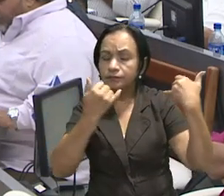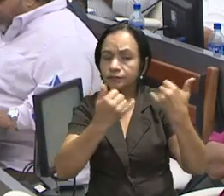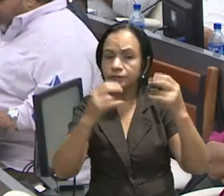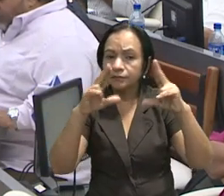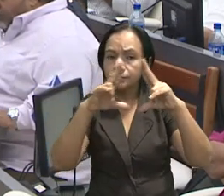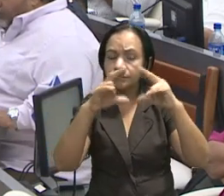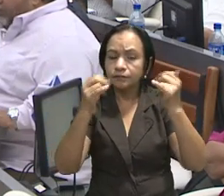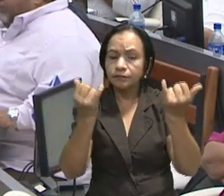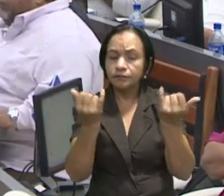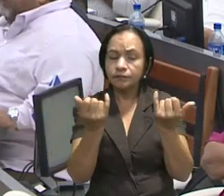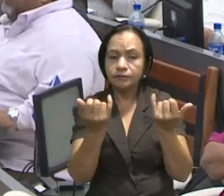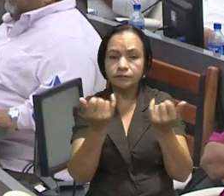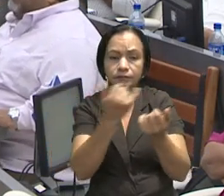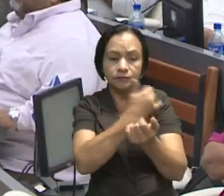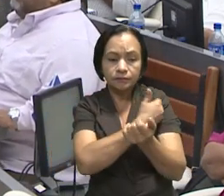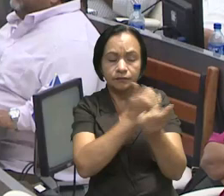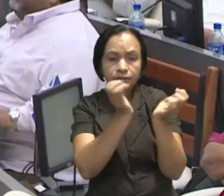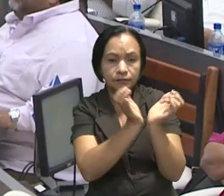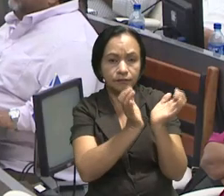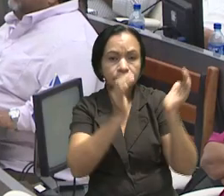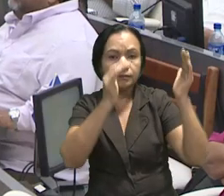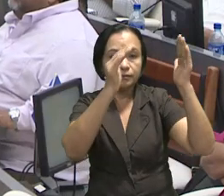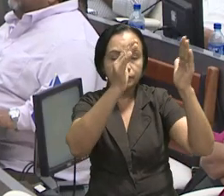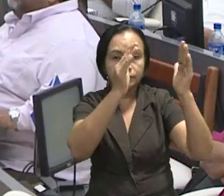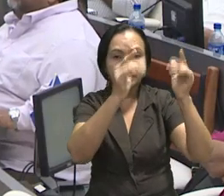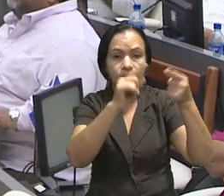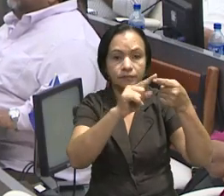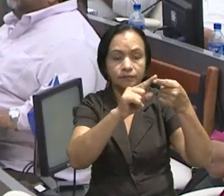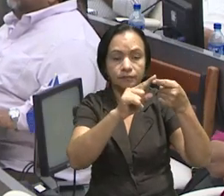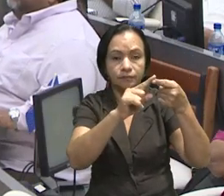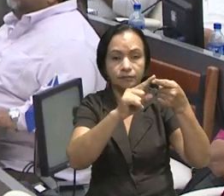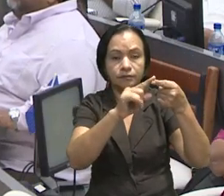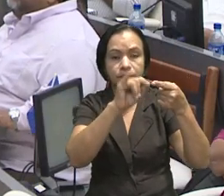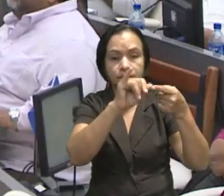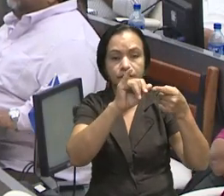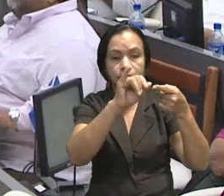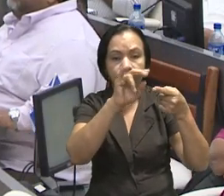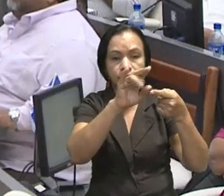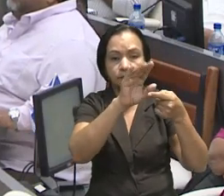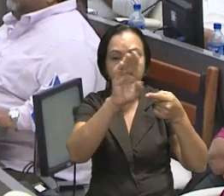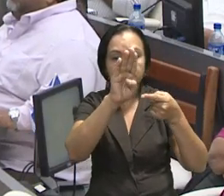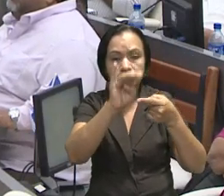Nicaragüense de Seguridad Social y Bienestar, en su momento INSBI,